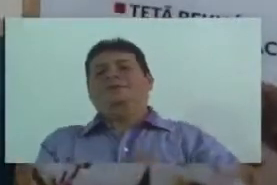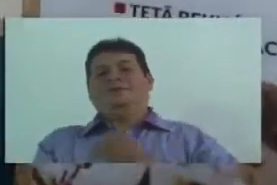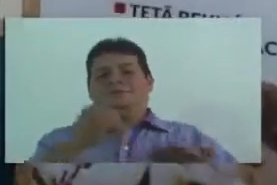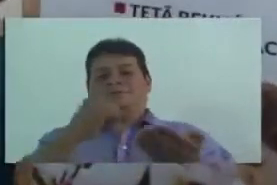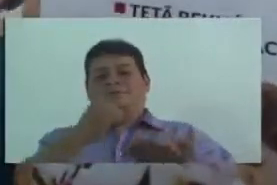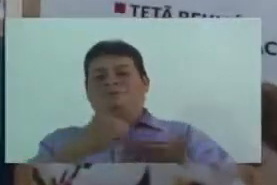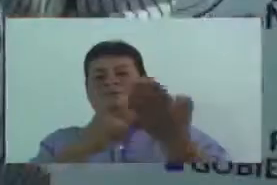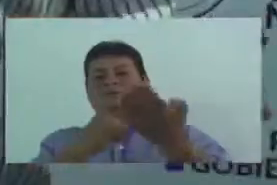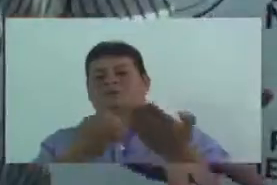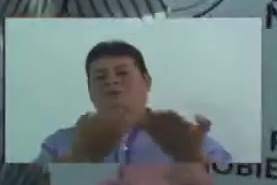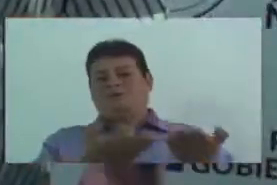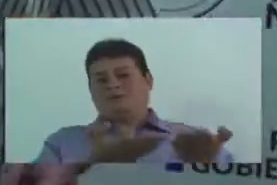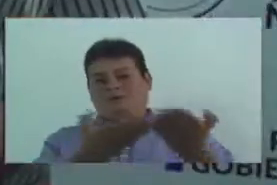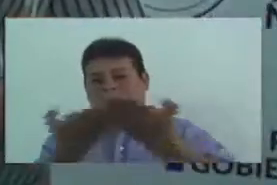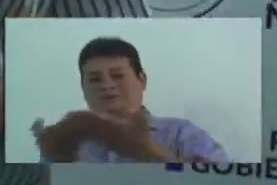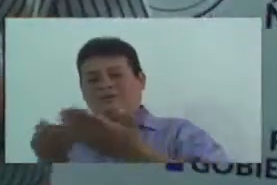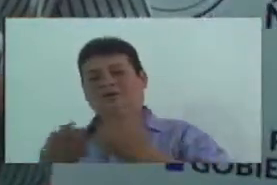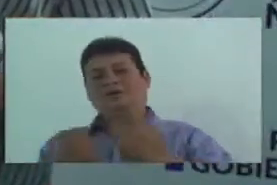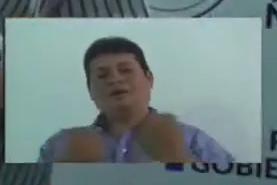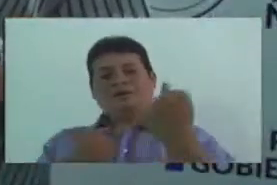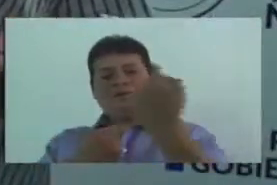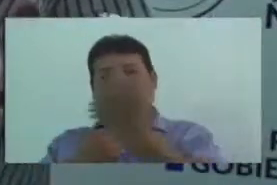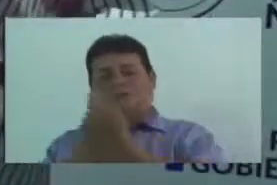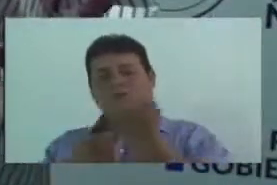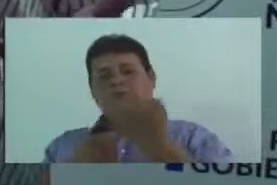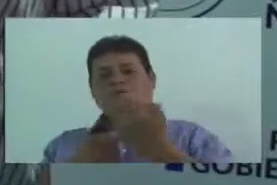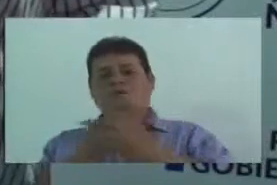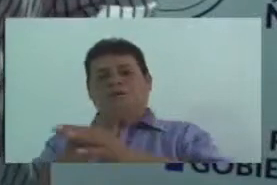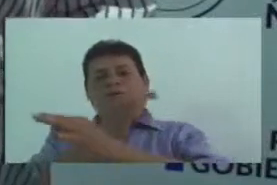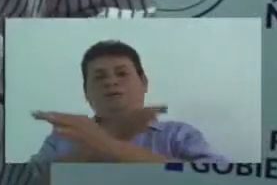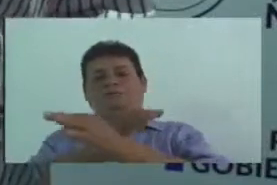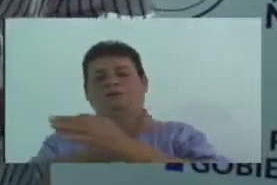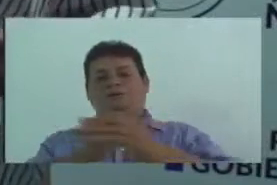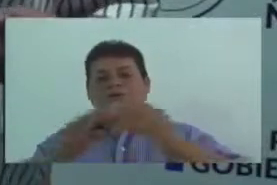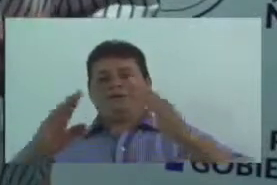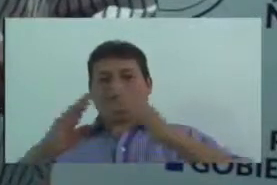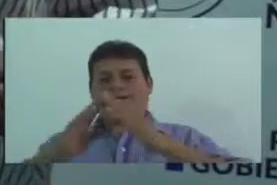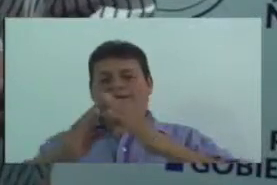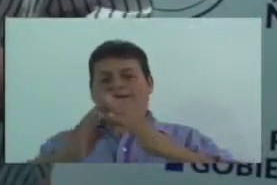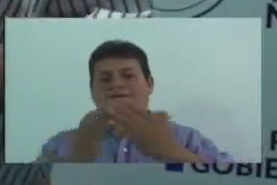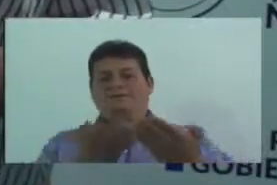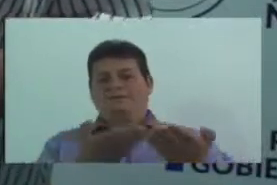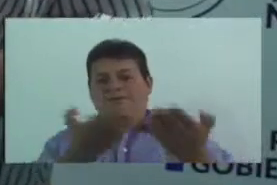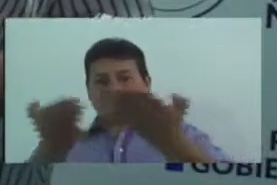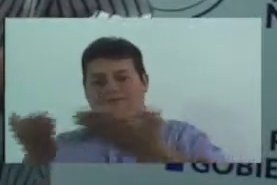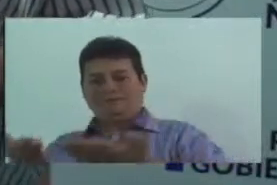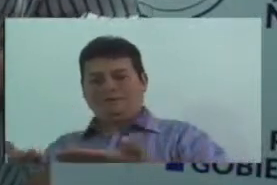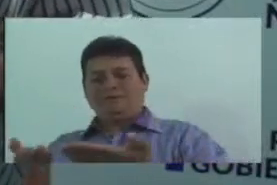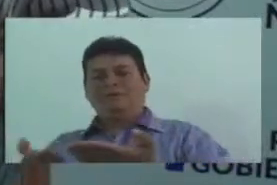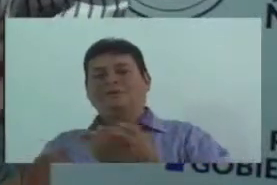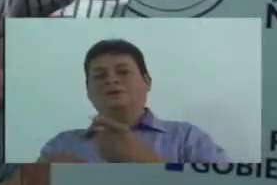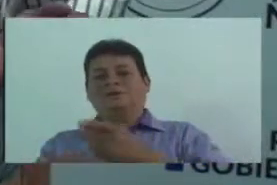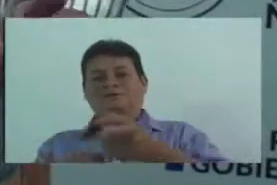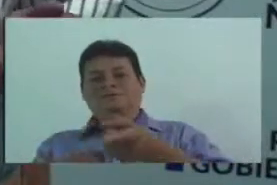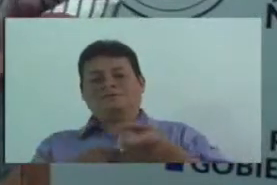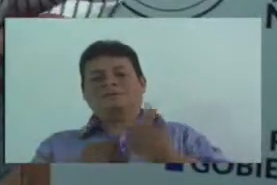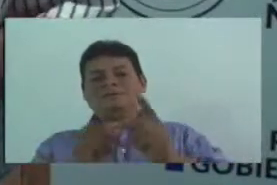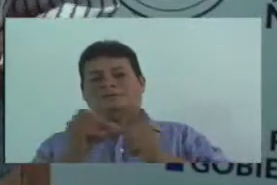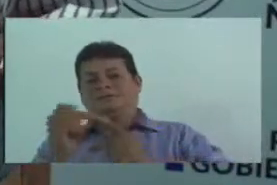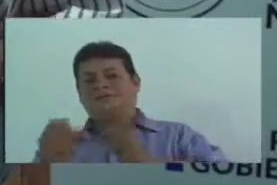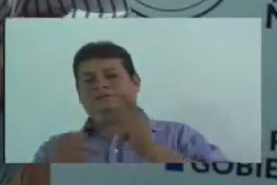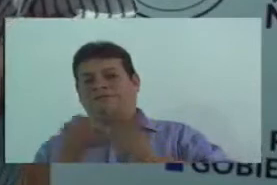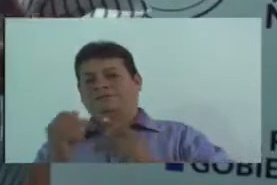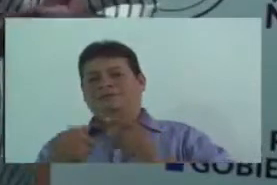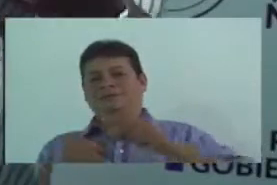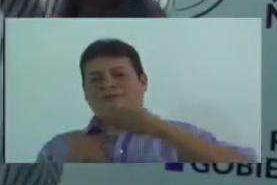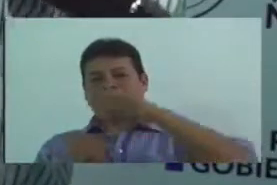Muy buenos días, bienvenidos de vuelta. Este es tu programa Tu Escuela en Casa, un programa propiciado por la Dirección Departamental de Educación. Hoy